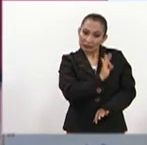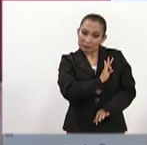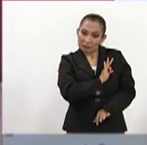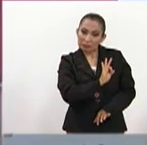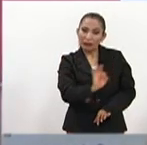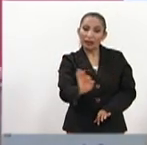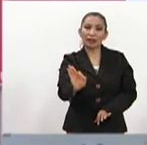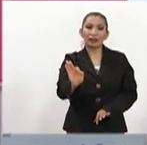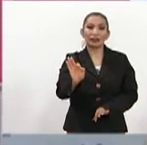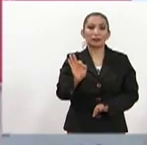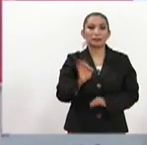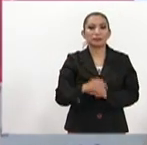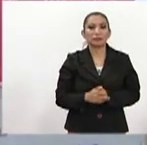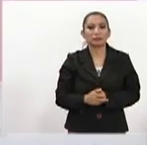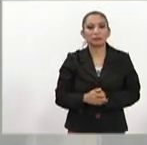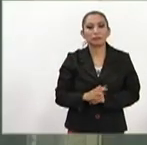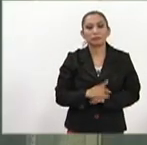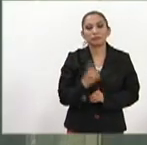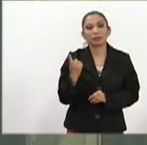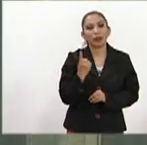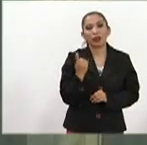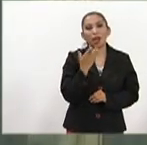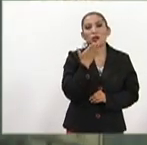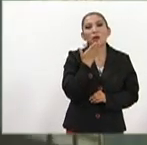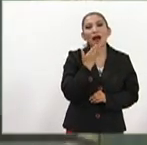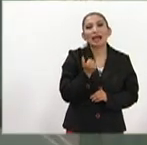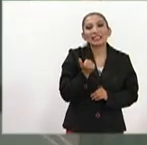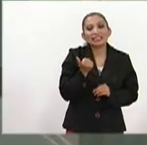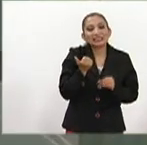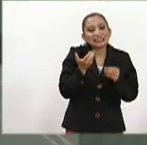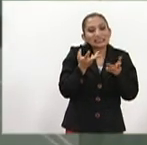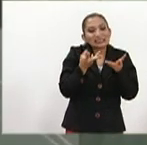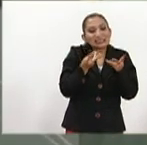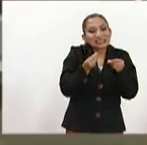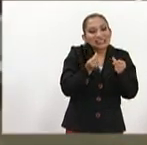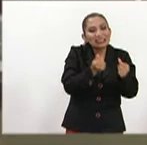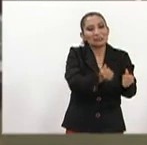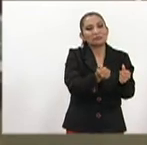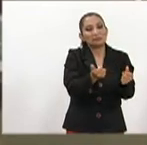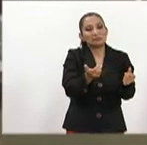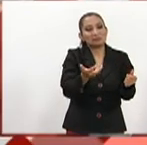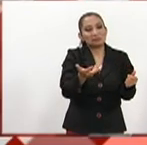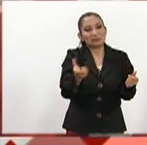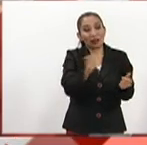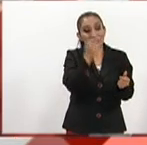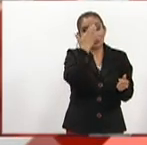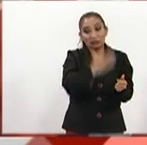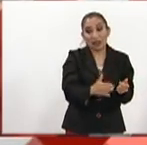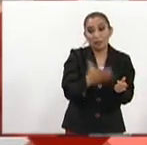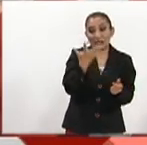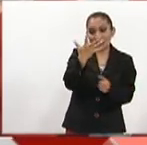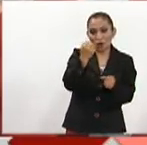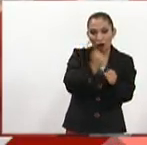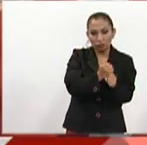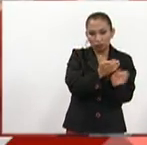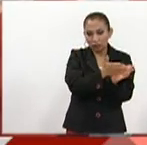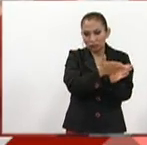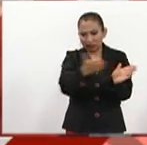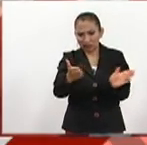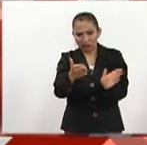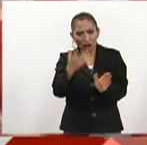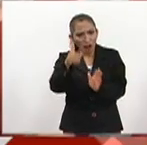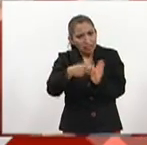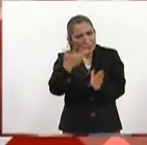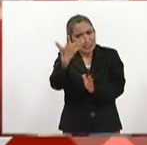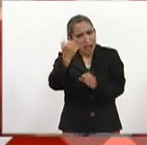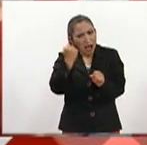muy destructiva porque no hay inversión que pueda llevarse a cabo cuando sabes que a los 5 años las reglas